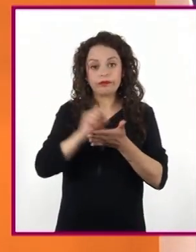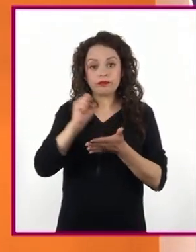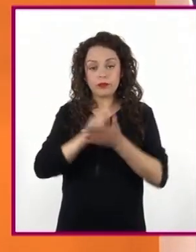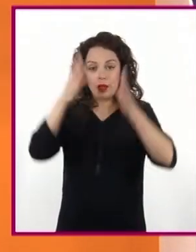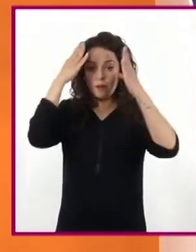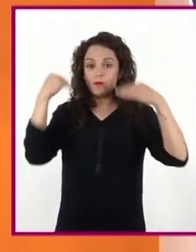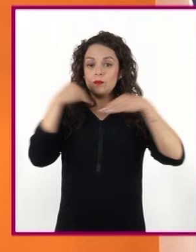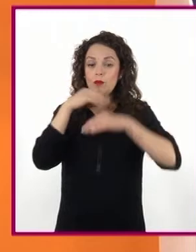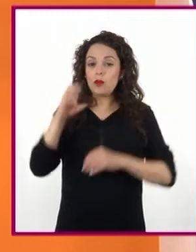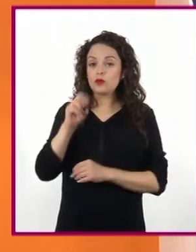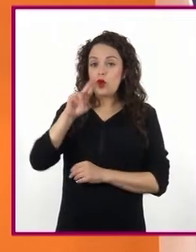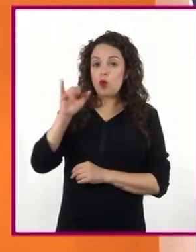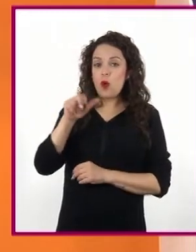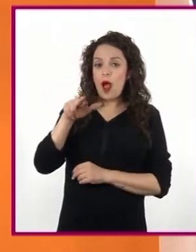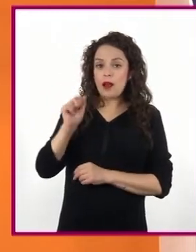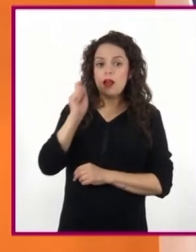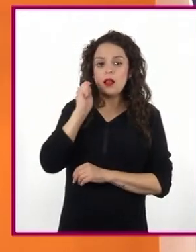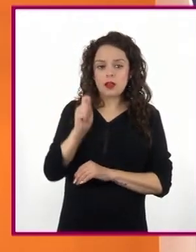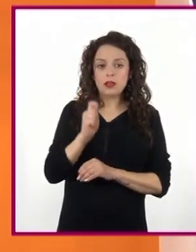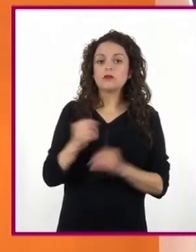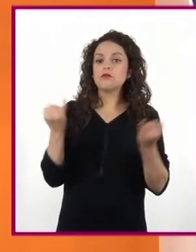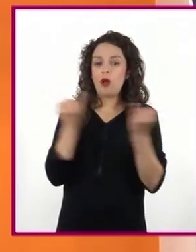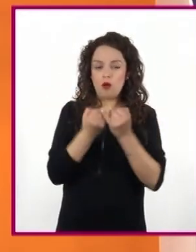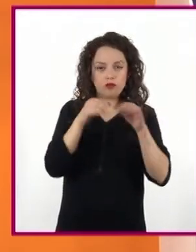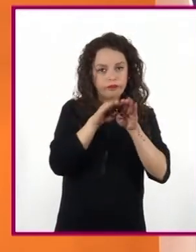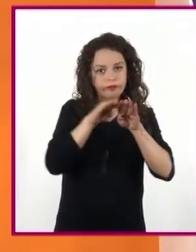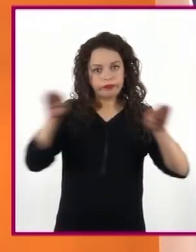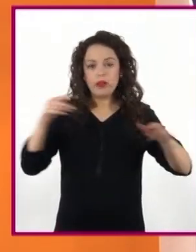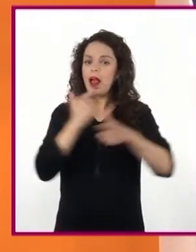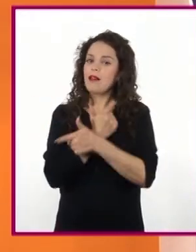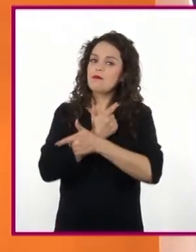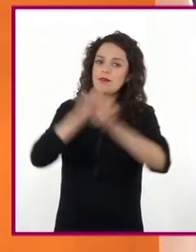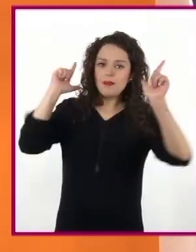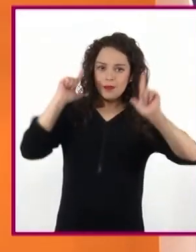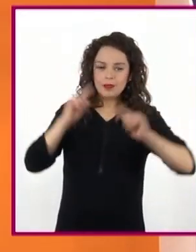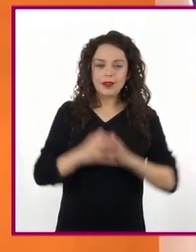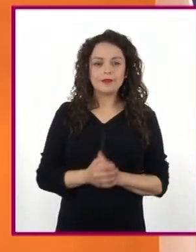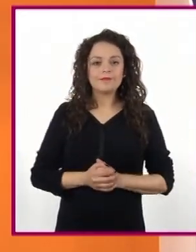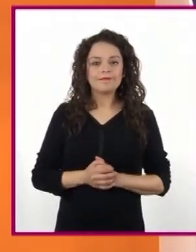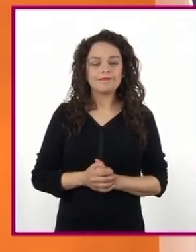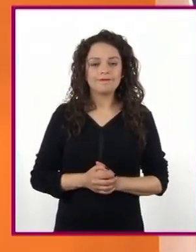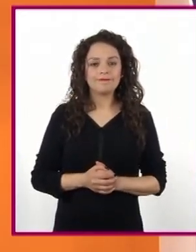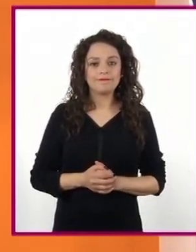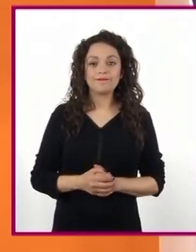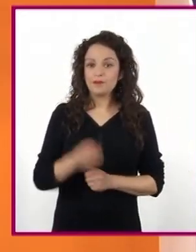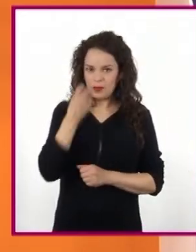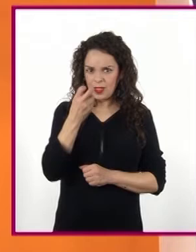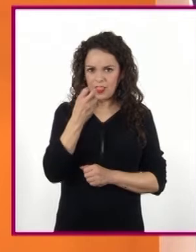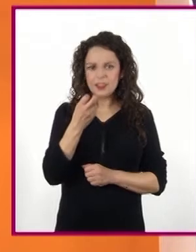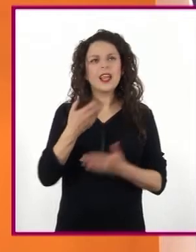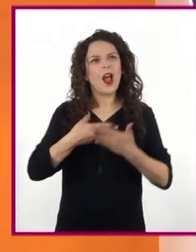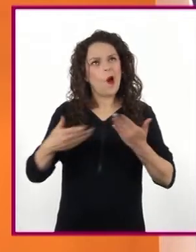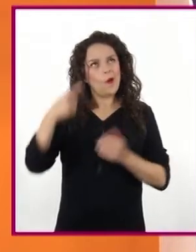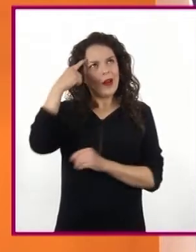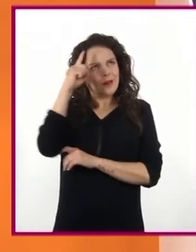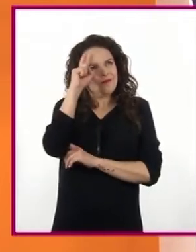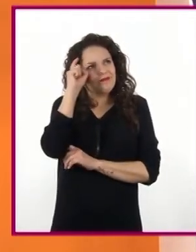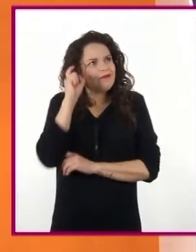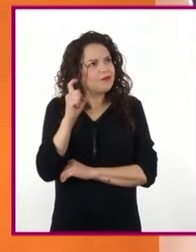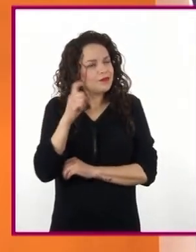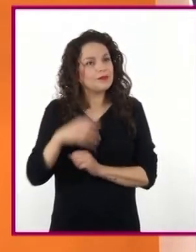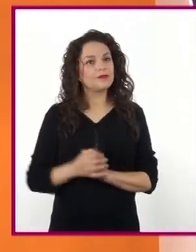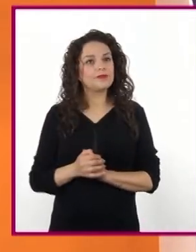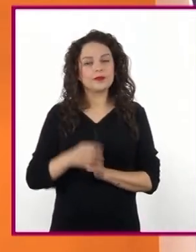de postulados de igualdad y libertad. Por lo anterior, preguntémonos lo siguiente: ¿cómo fue que los anhelos